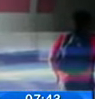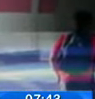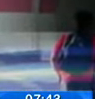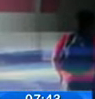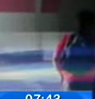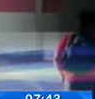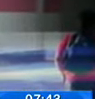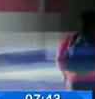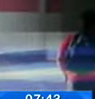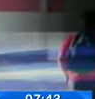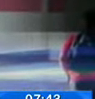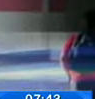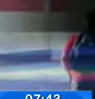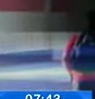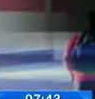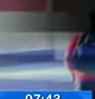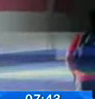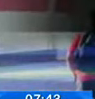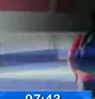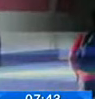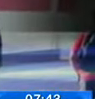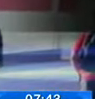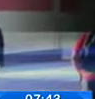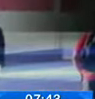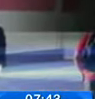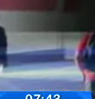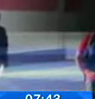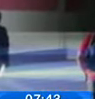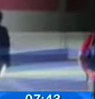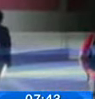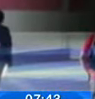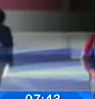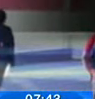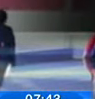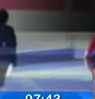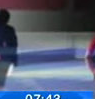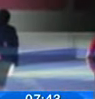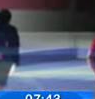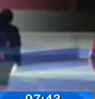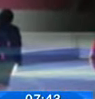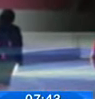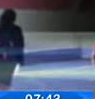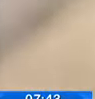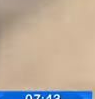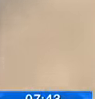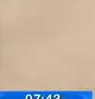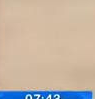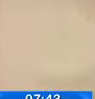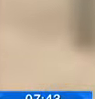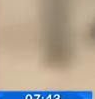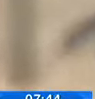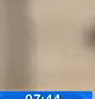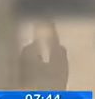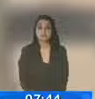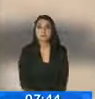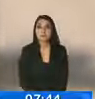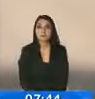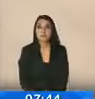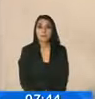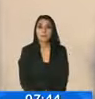y adolescentes. De estos, a 453 se les abrió un sumario administrativo y aquellos profesores